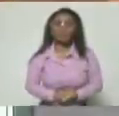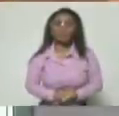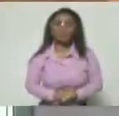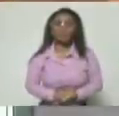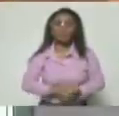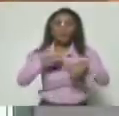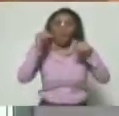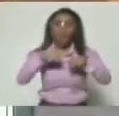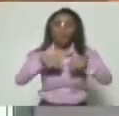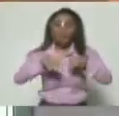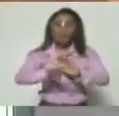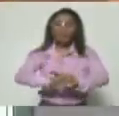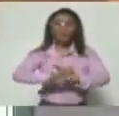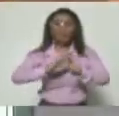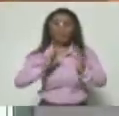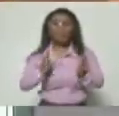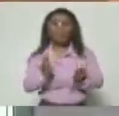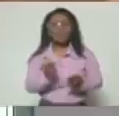Hoy el mundo,